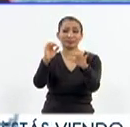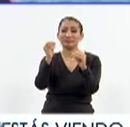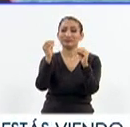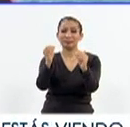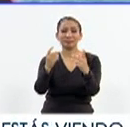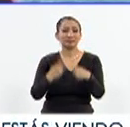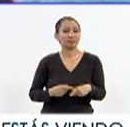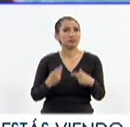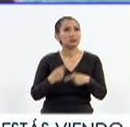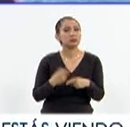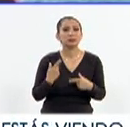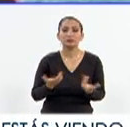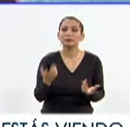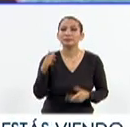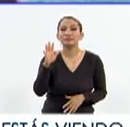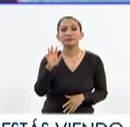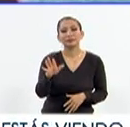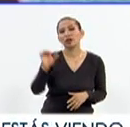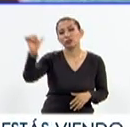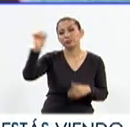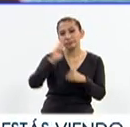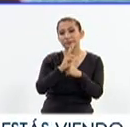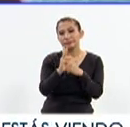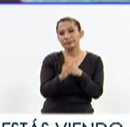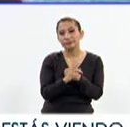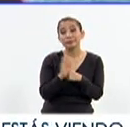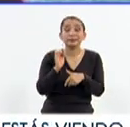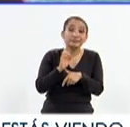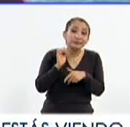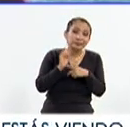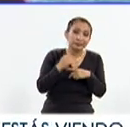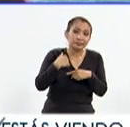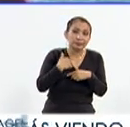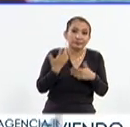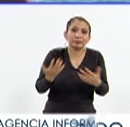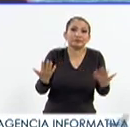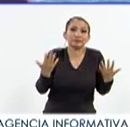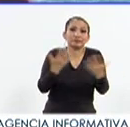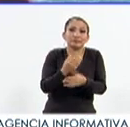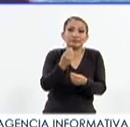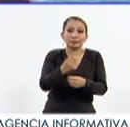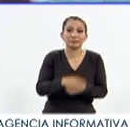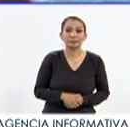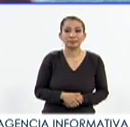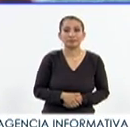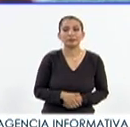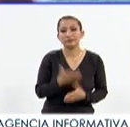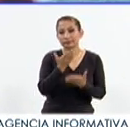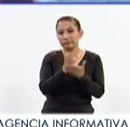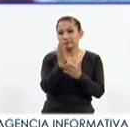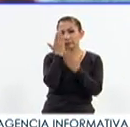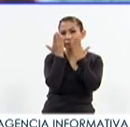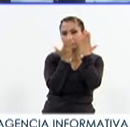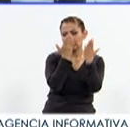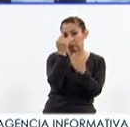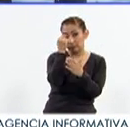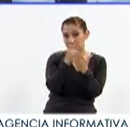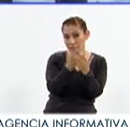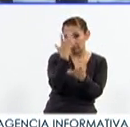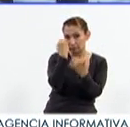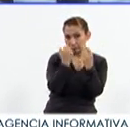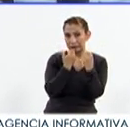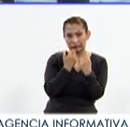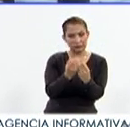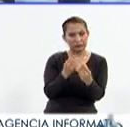mucha gente de otros países. Entonces, eso a mí me sorprendió mucho. Y en la parte académica supongo que fue un